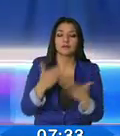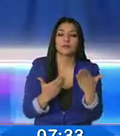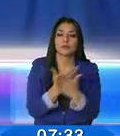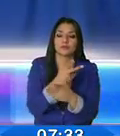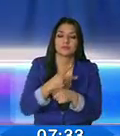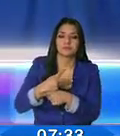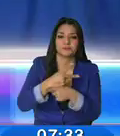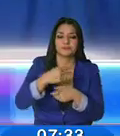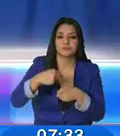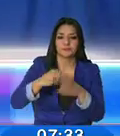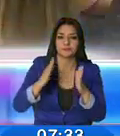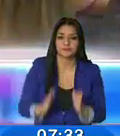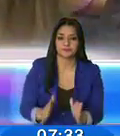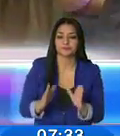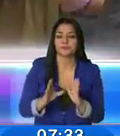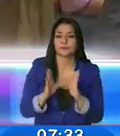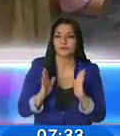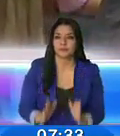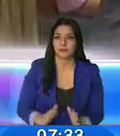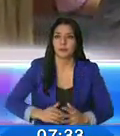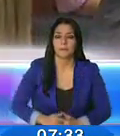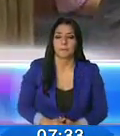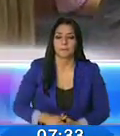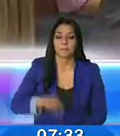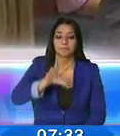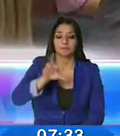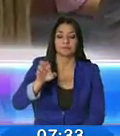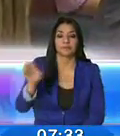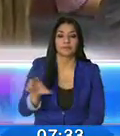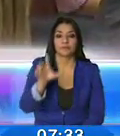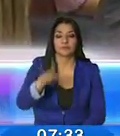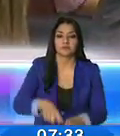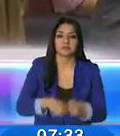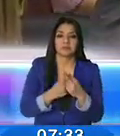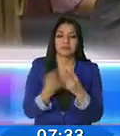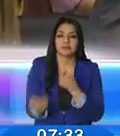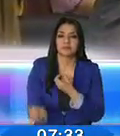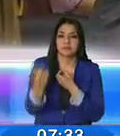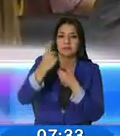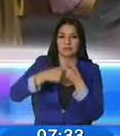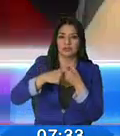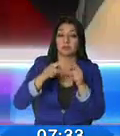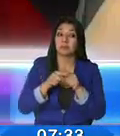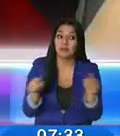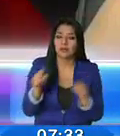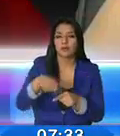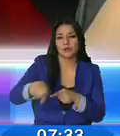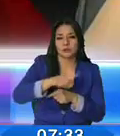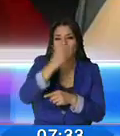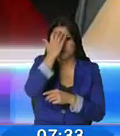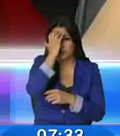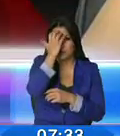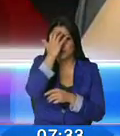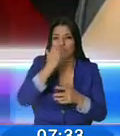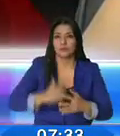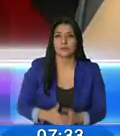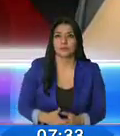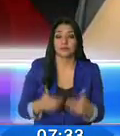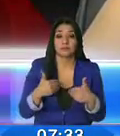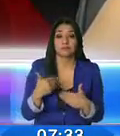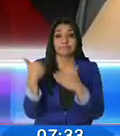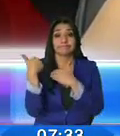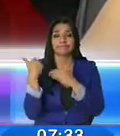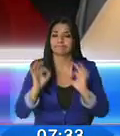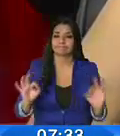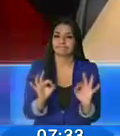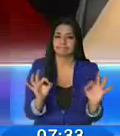de Participación Ciudadana. En tanto, el 30 de julio inician las inscripciones con algunas preocupaciones. Ya es responsabilidad